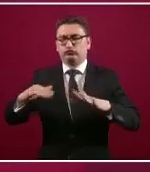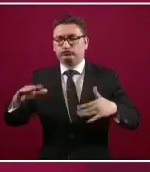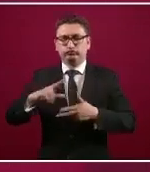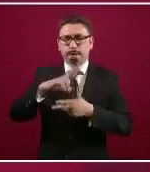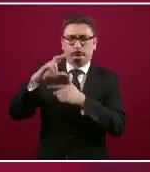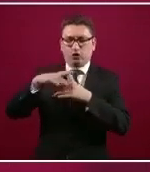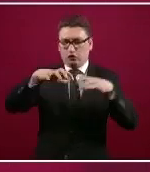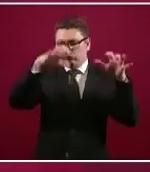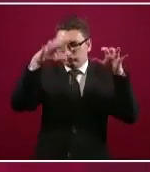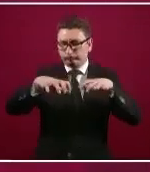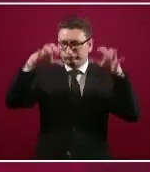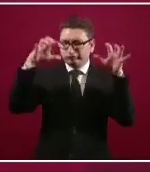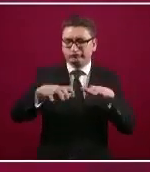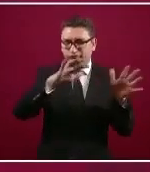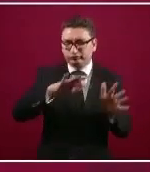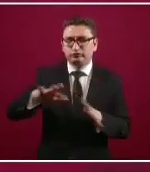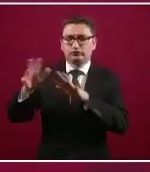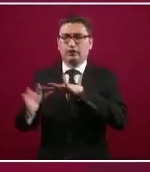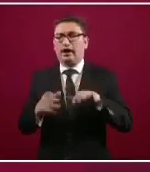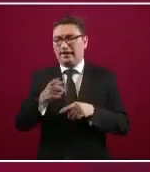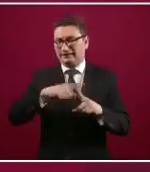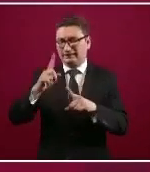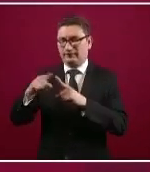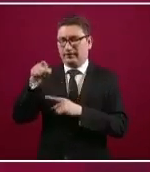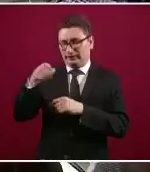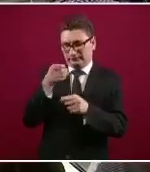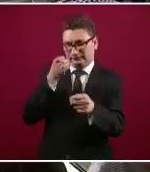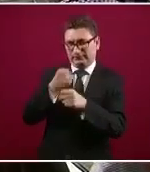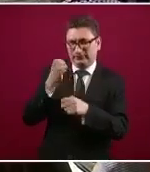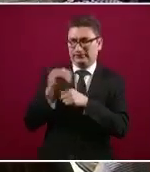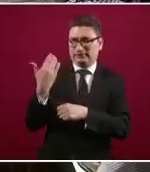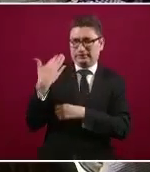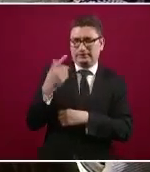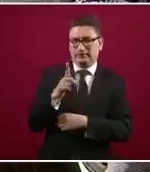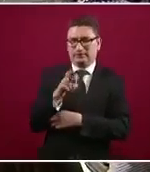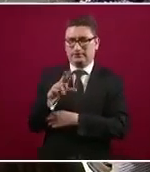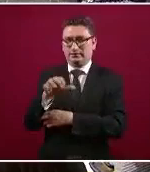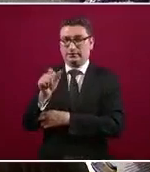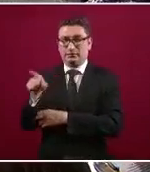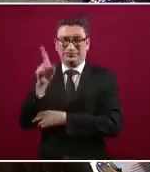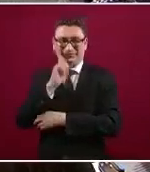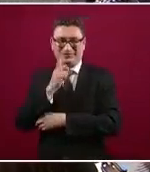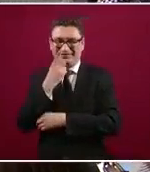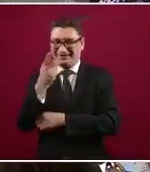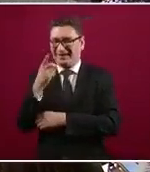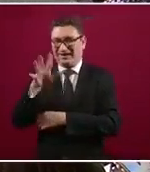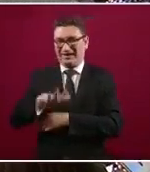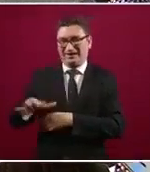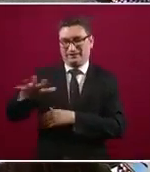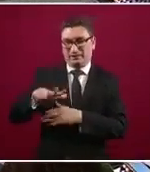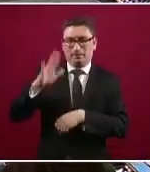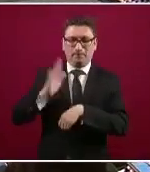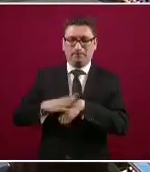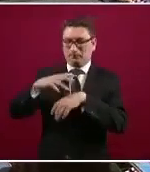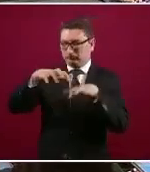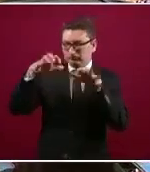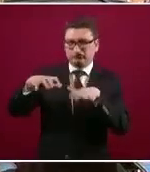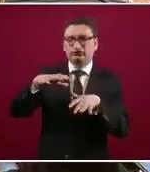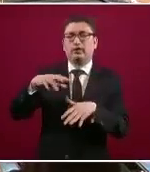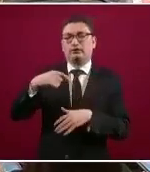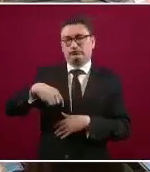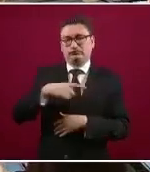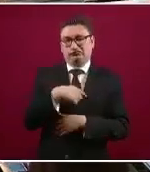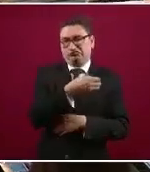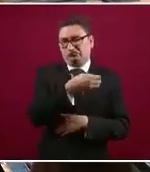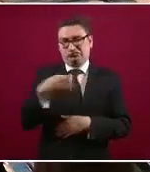lluvias, tenemos contacto con los estados que ha referido la doctora que tienen mayor incidencia para tener los mismos protocolos de